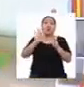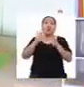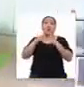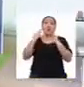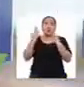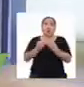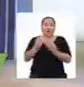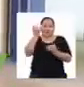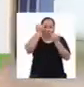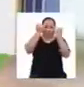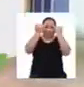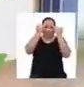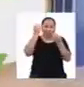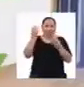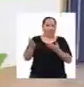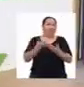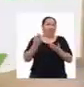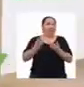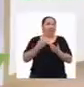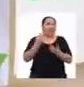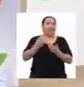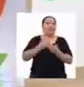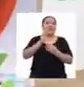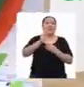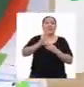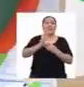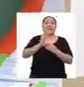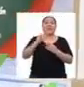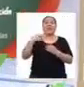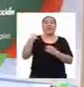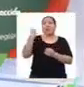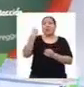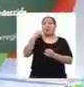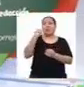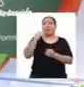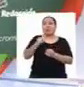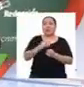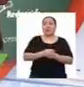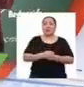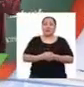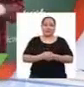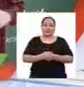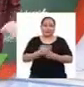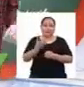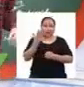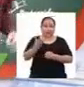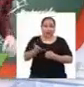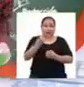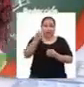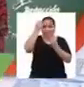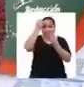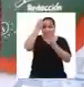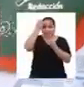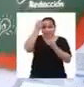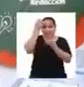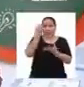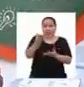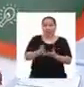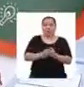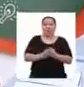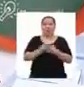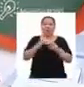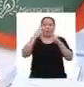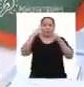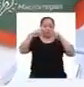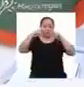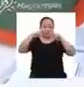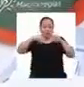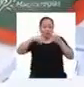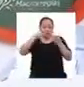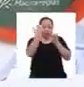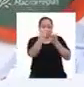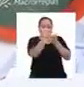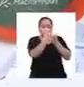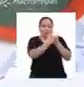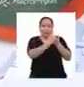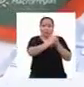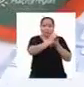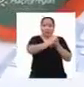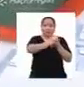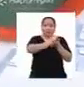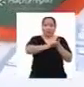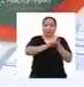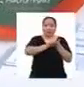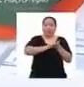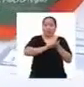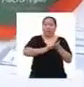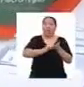adolescentes, del Fondo de Naciones Unidas para la Infancia. Y con esa información, vamos a desarrollar un texto